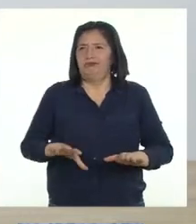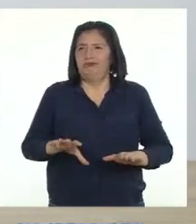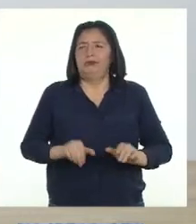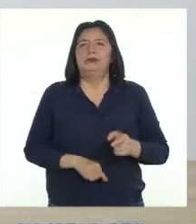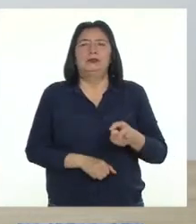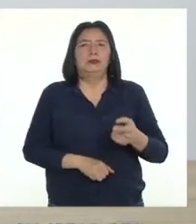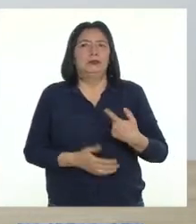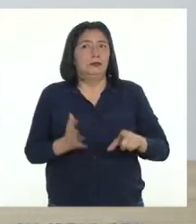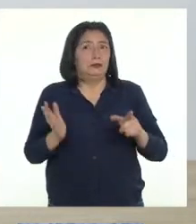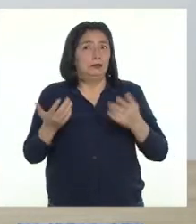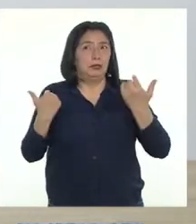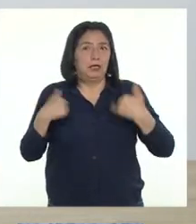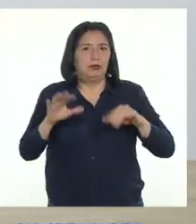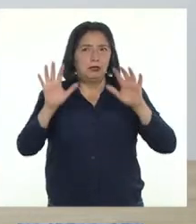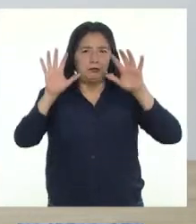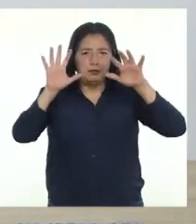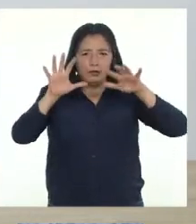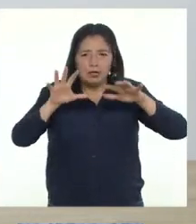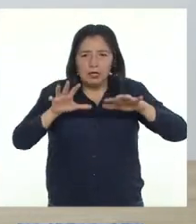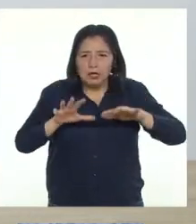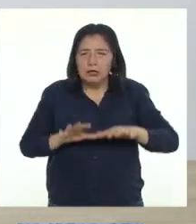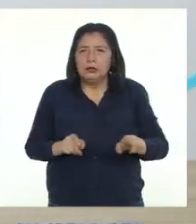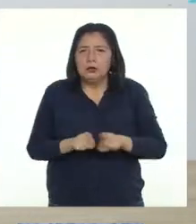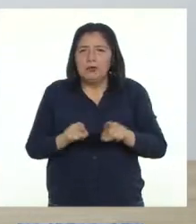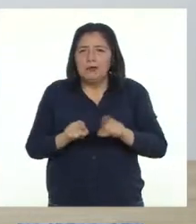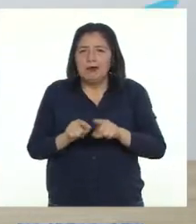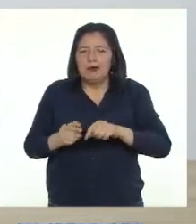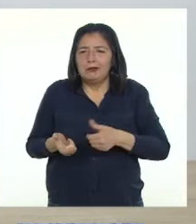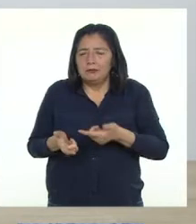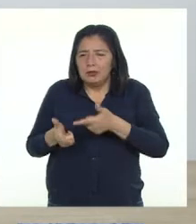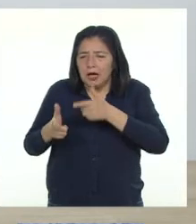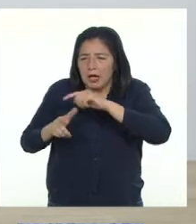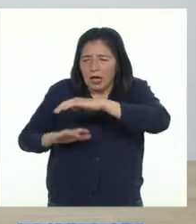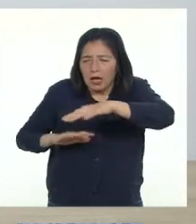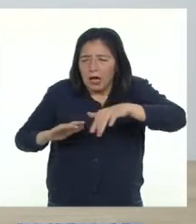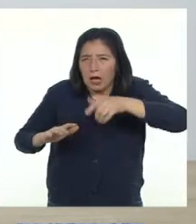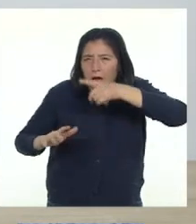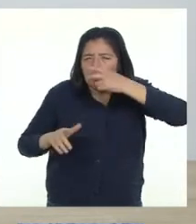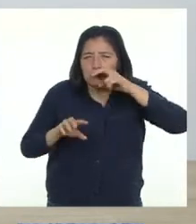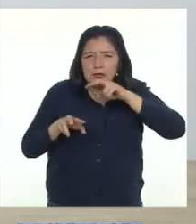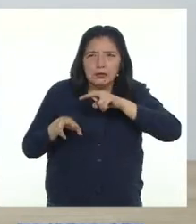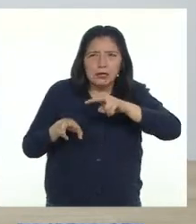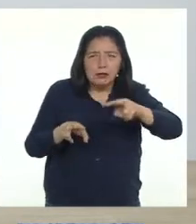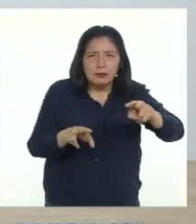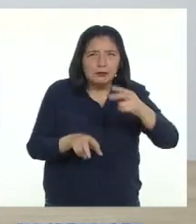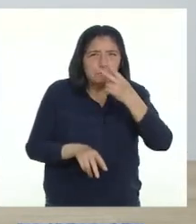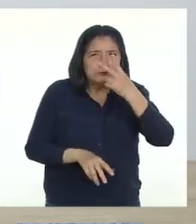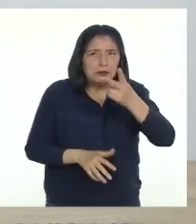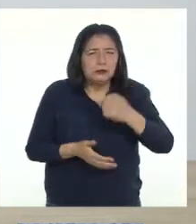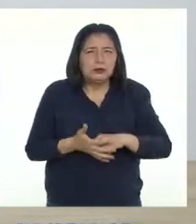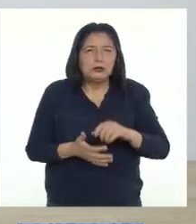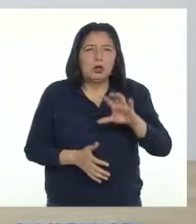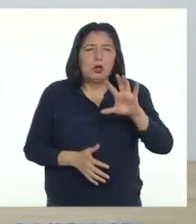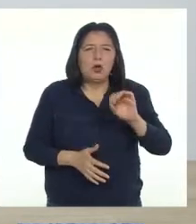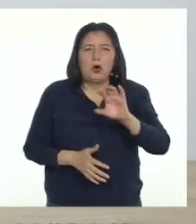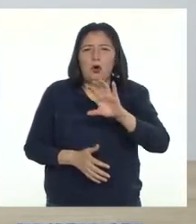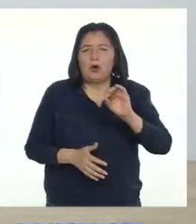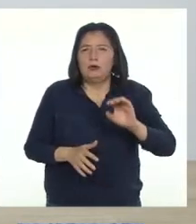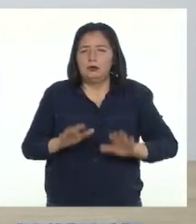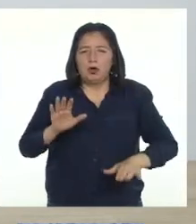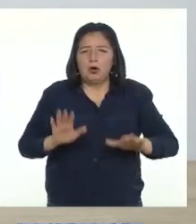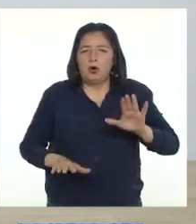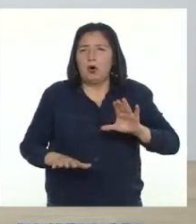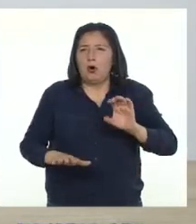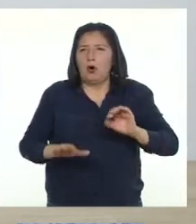voy a bajar sigilosamente, como si estuviera en el pantano. Y voy a observar y voy a decir, cocodrilo.